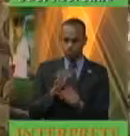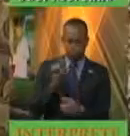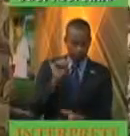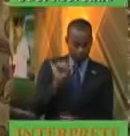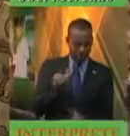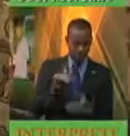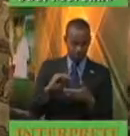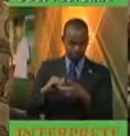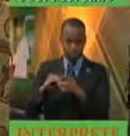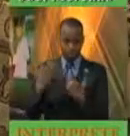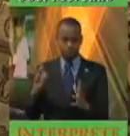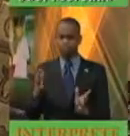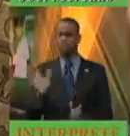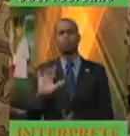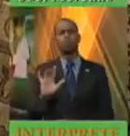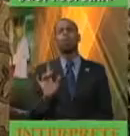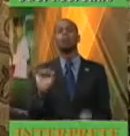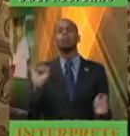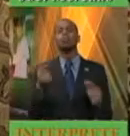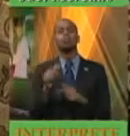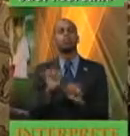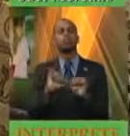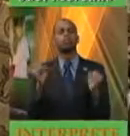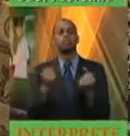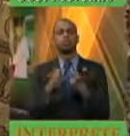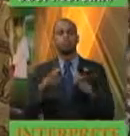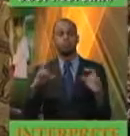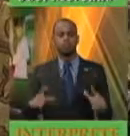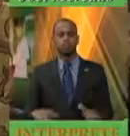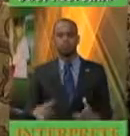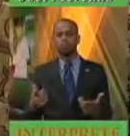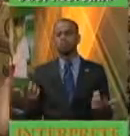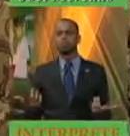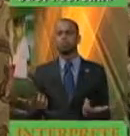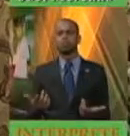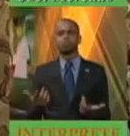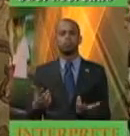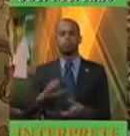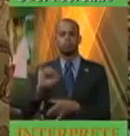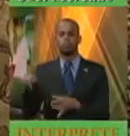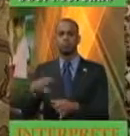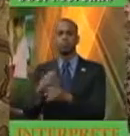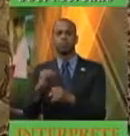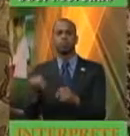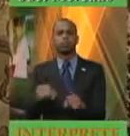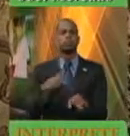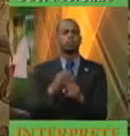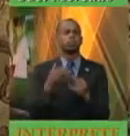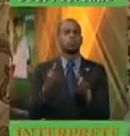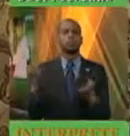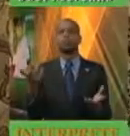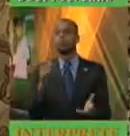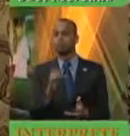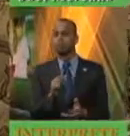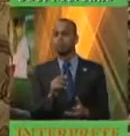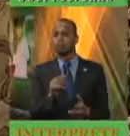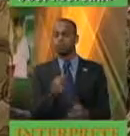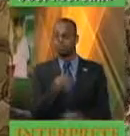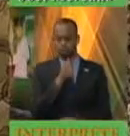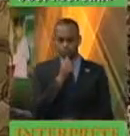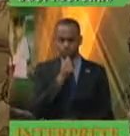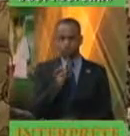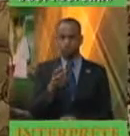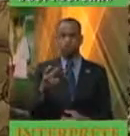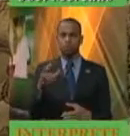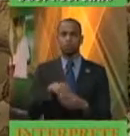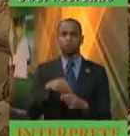¿verdad? Vamos a involucrar a toda la sociedad civil, vamos a involucrar a las instituciones, tanto pública como privada. ¿Por qué? Porque es